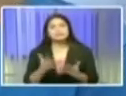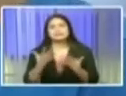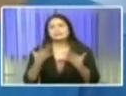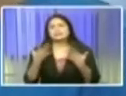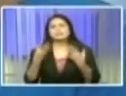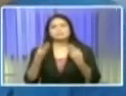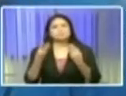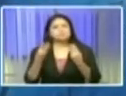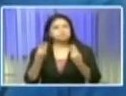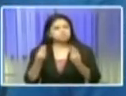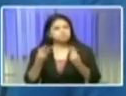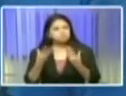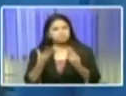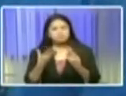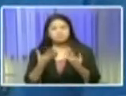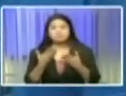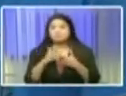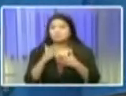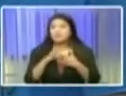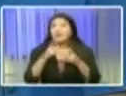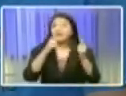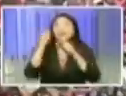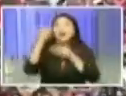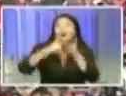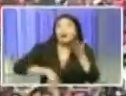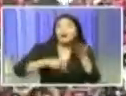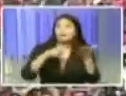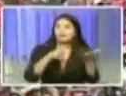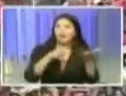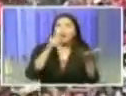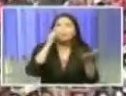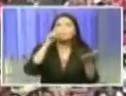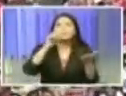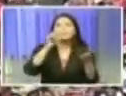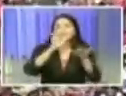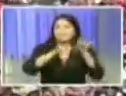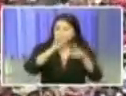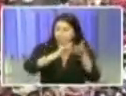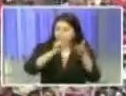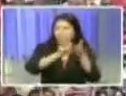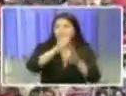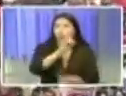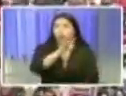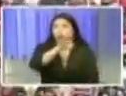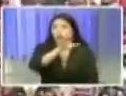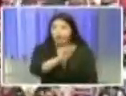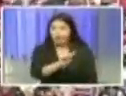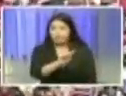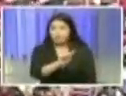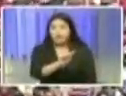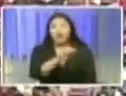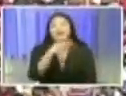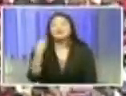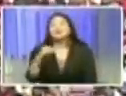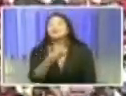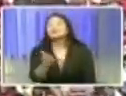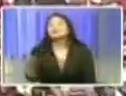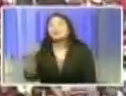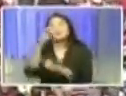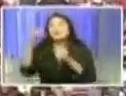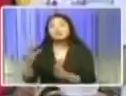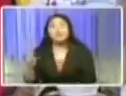muy a desdicha de la carta del señor Almagro, la juventud venezolana por primera